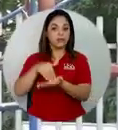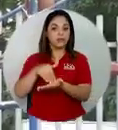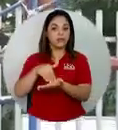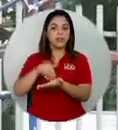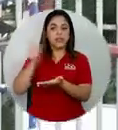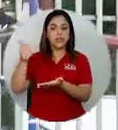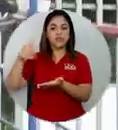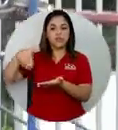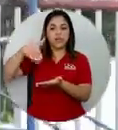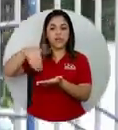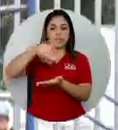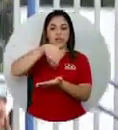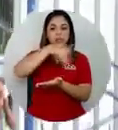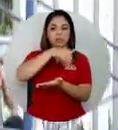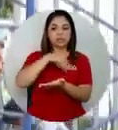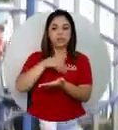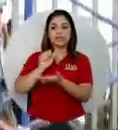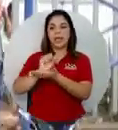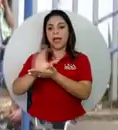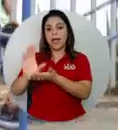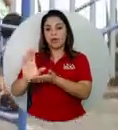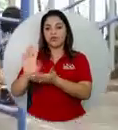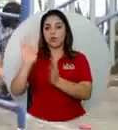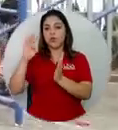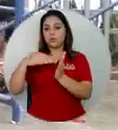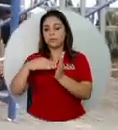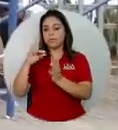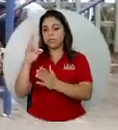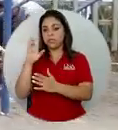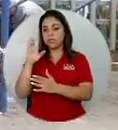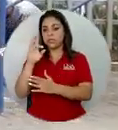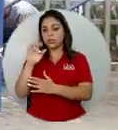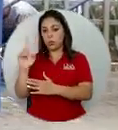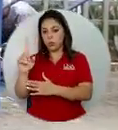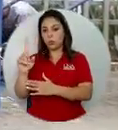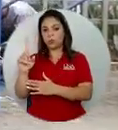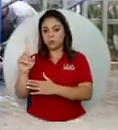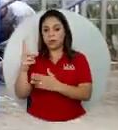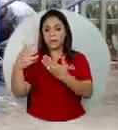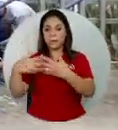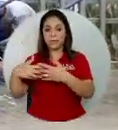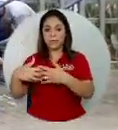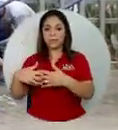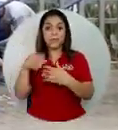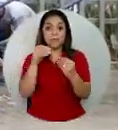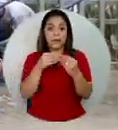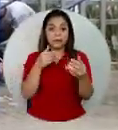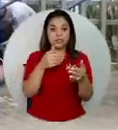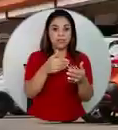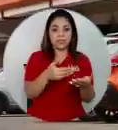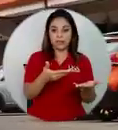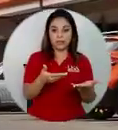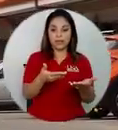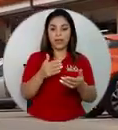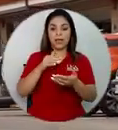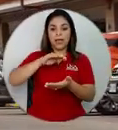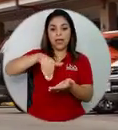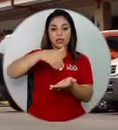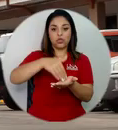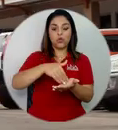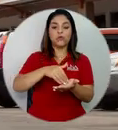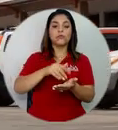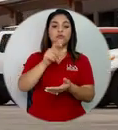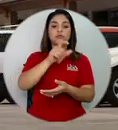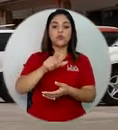Y luego de eso todos los demás cantones, el que le sigue San Carlos con 4.771 y el más